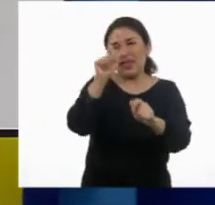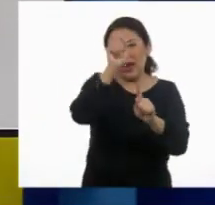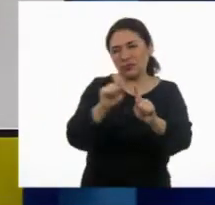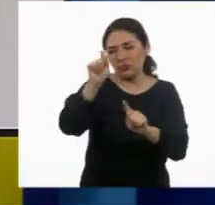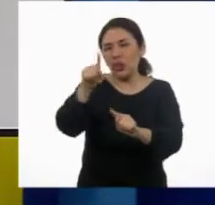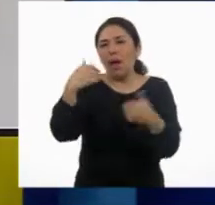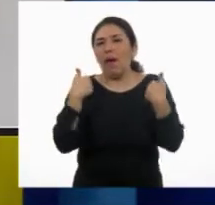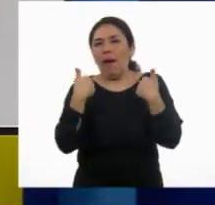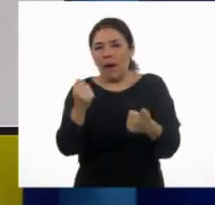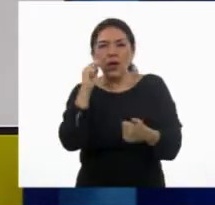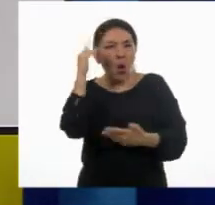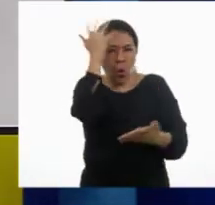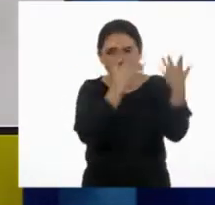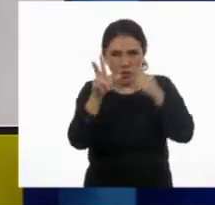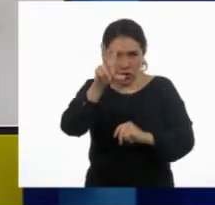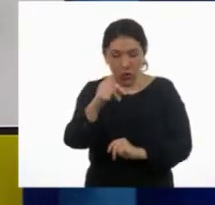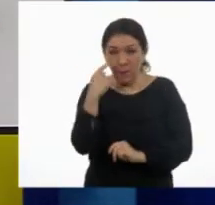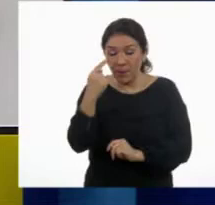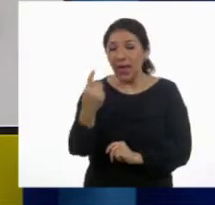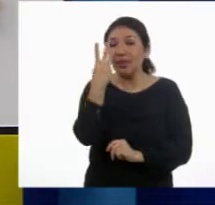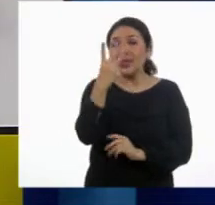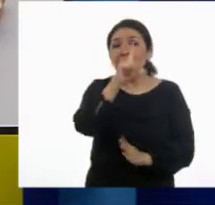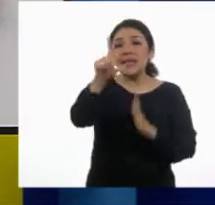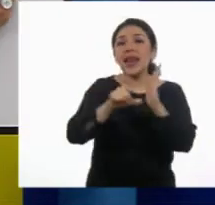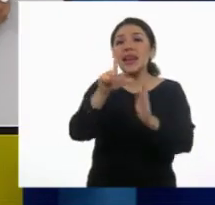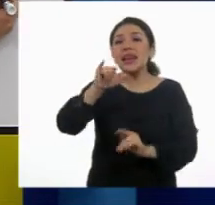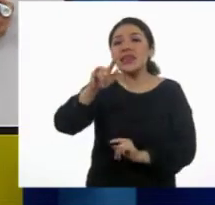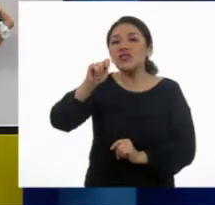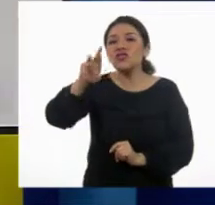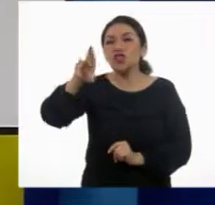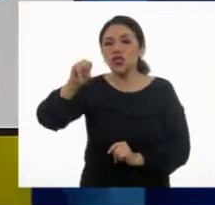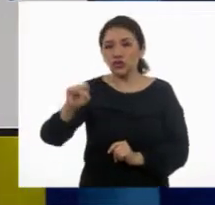claro. 3 litros.